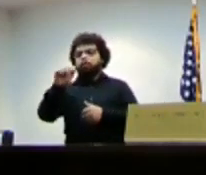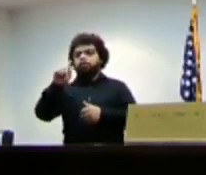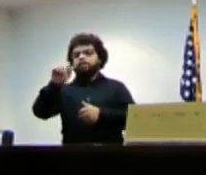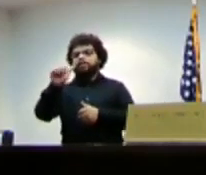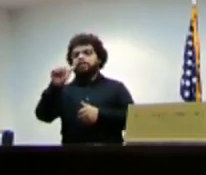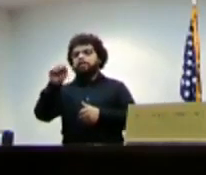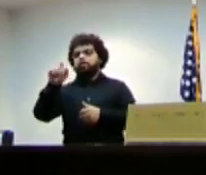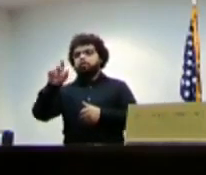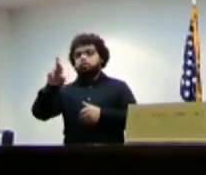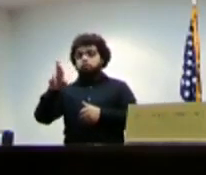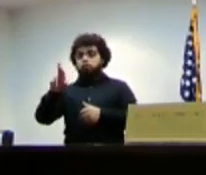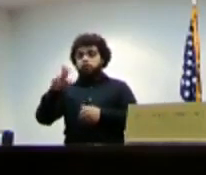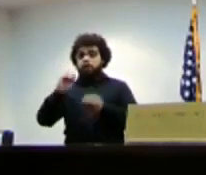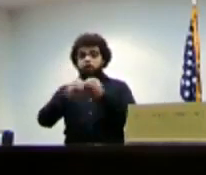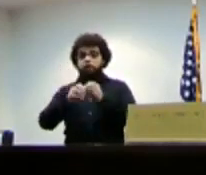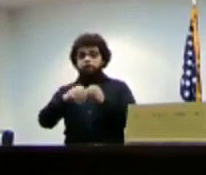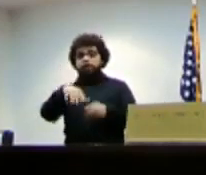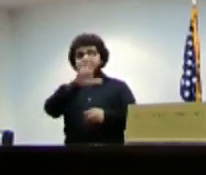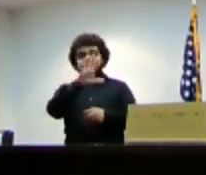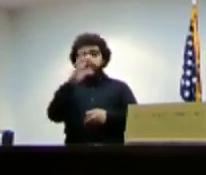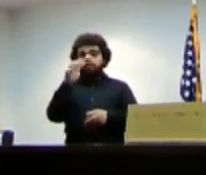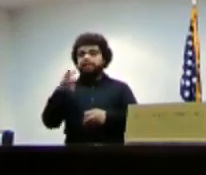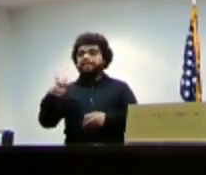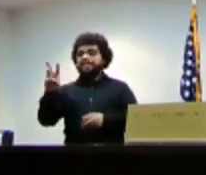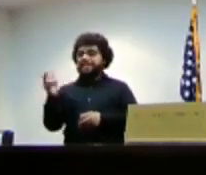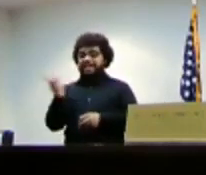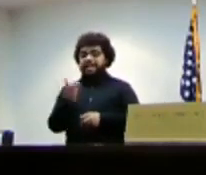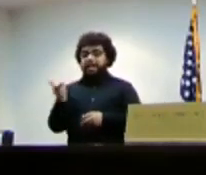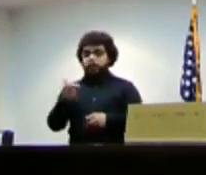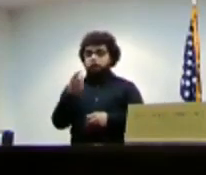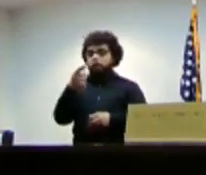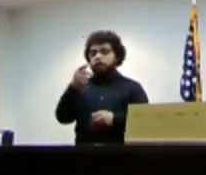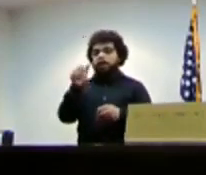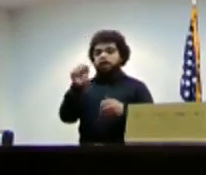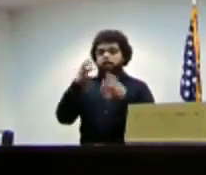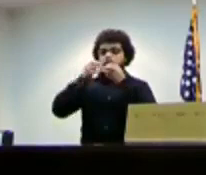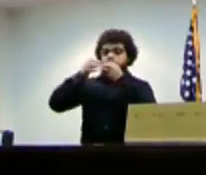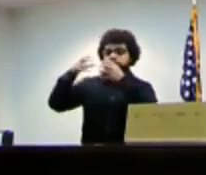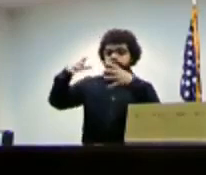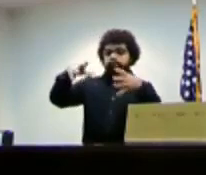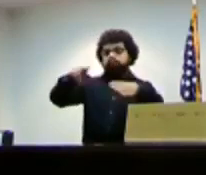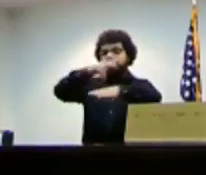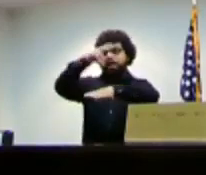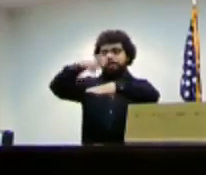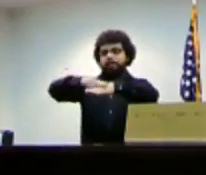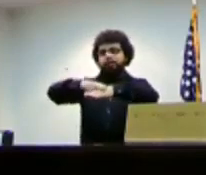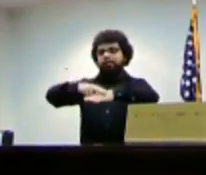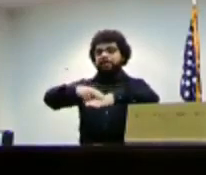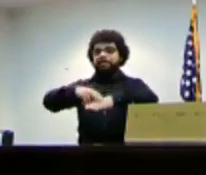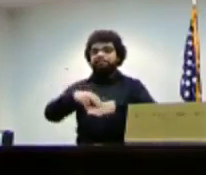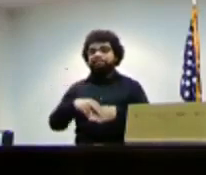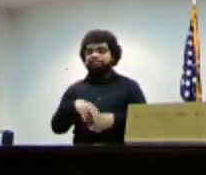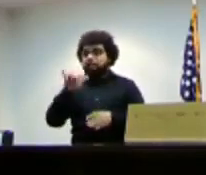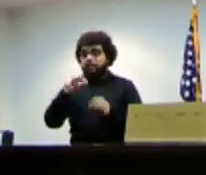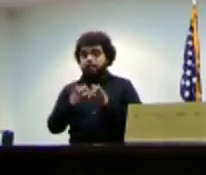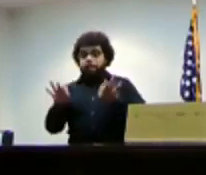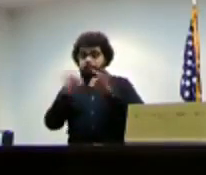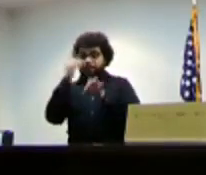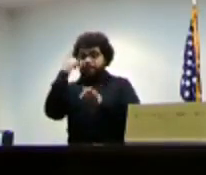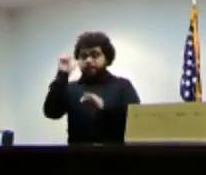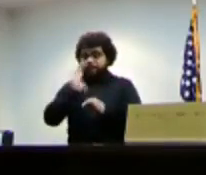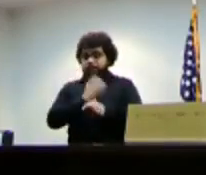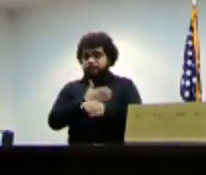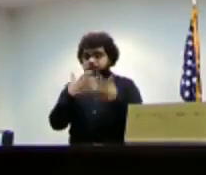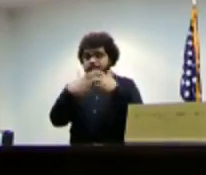son unidades que queman gas natural, uh-huh. Son de las unidades más económicas de nuestra flota y son las